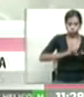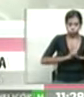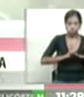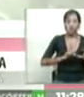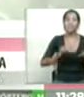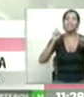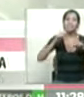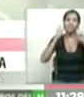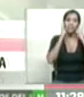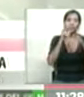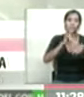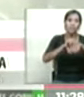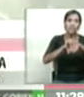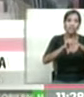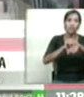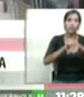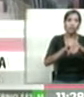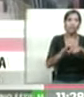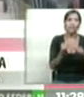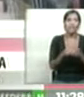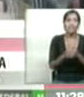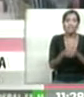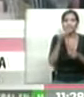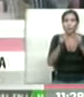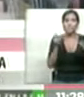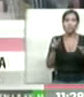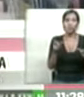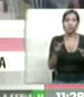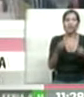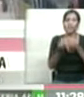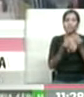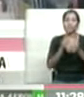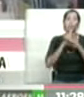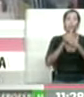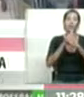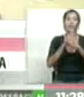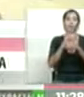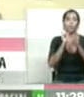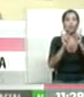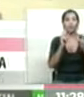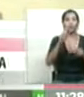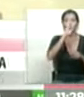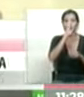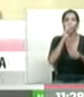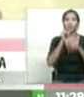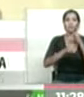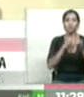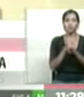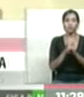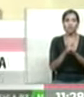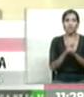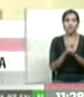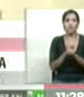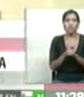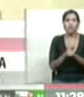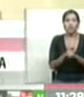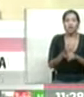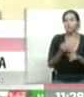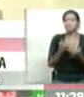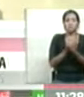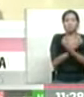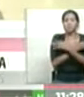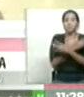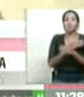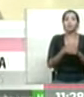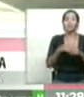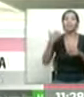y el pago de la atención a estas personas pues habría sido bloqueada por algunos bancos internacionales, obviando los derechos humanos